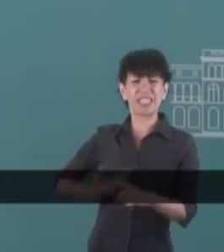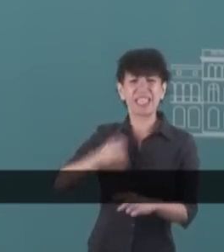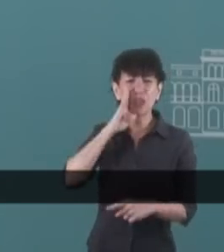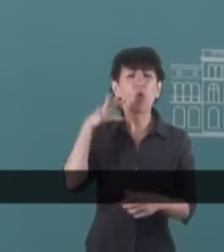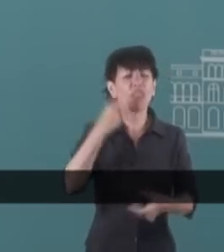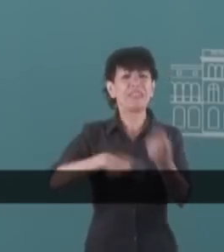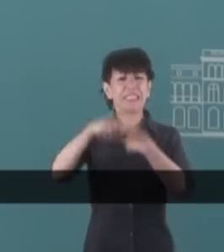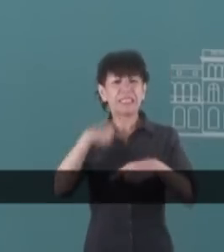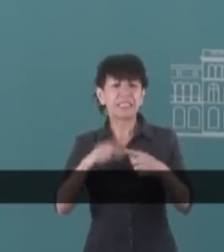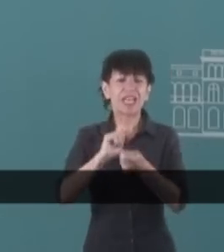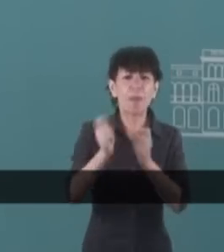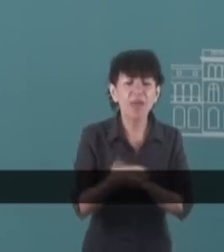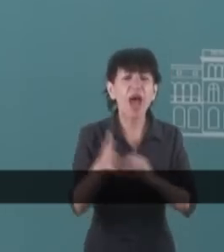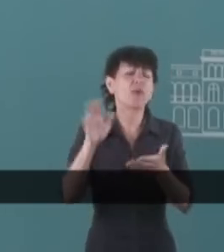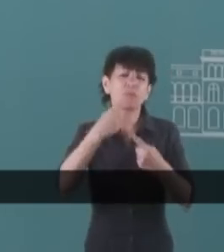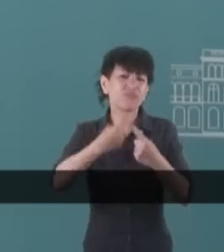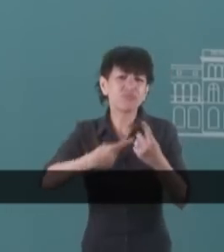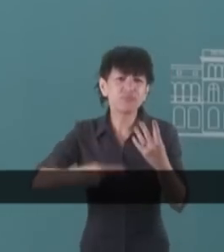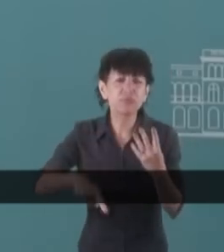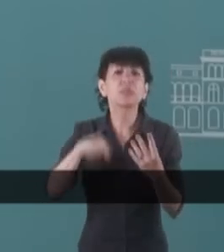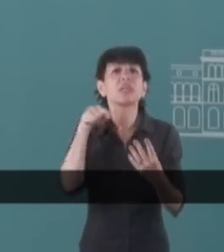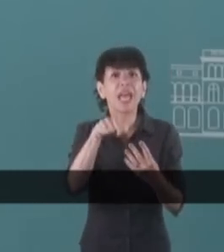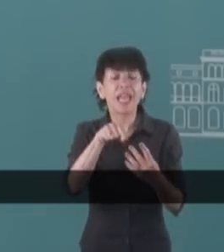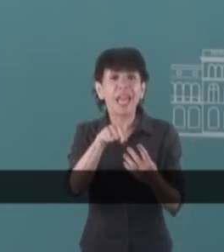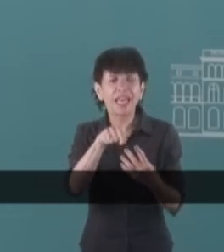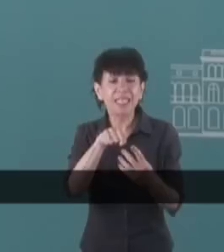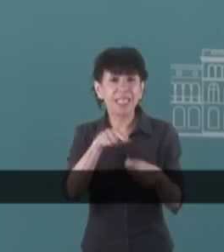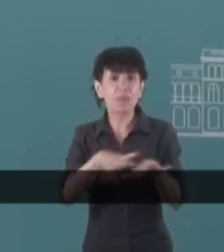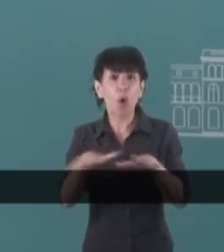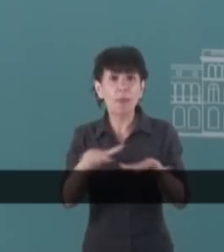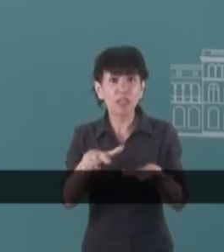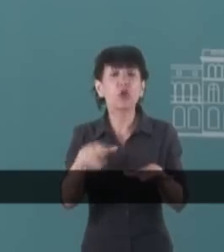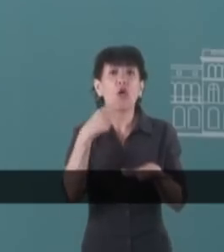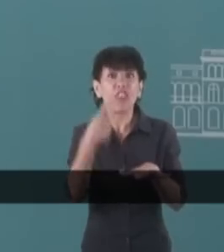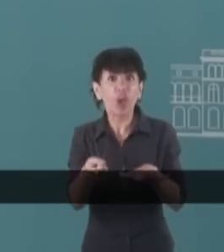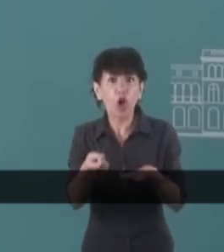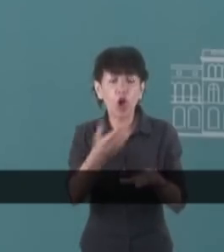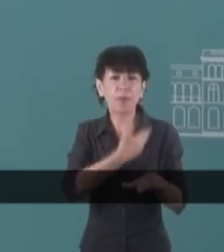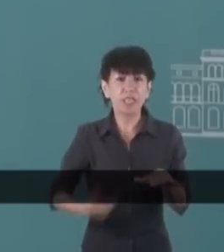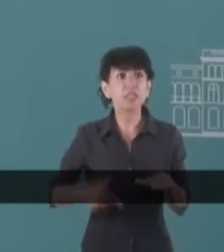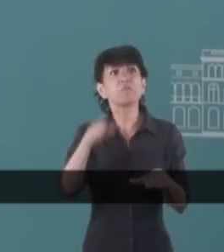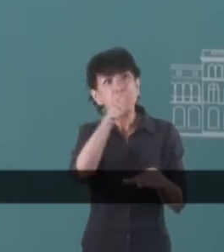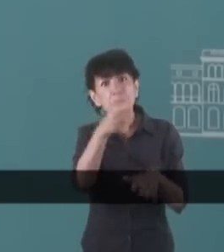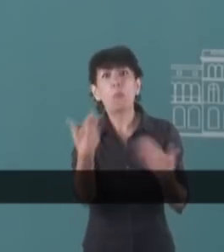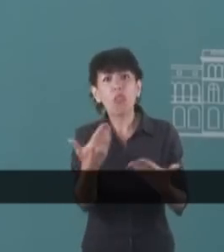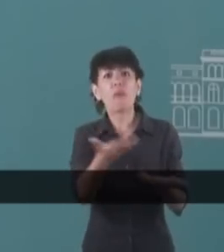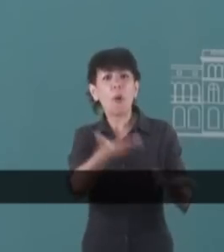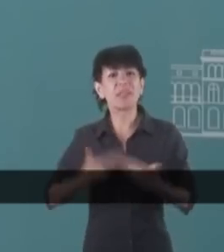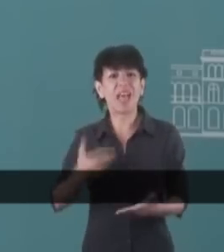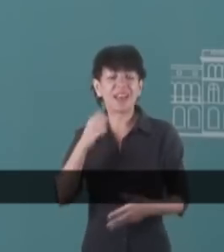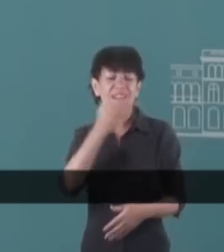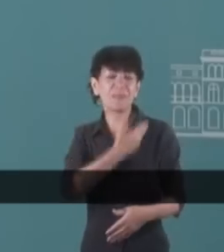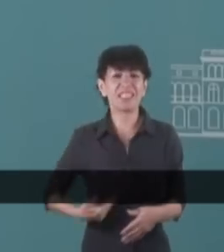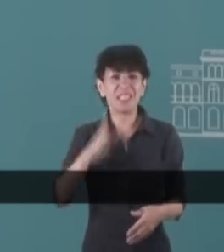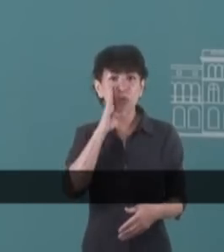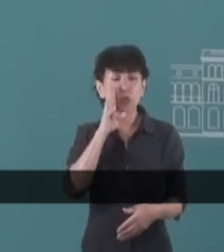con Latinoamérica, y dijo en ese contexto, estamos haciendo la cumbre de la CELAC, podemos invitarlo. Cuando bajó del escenario, el presidente Biden le dijo,